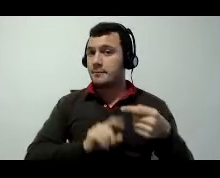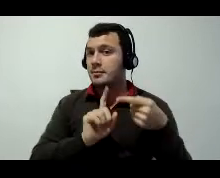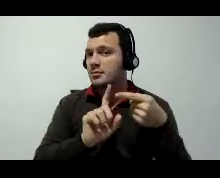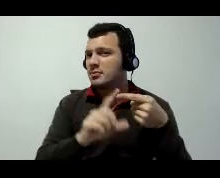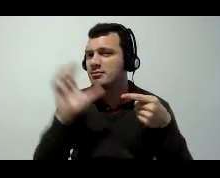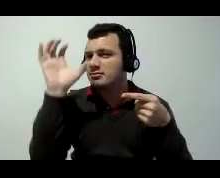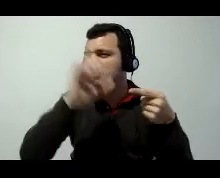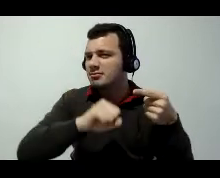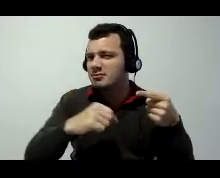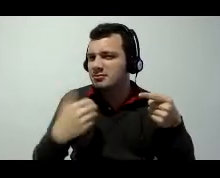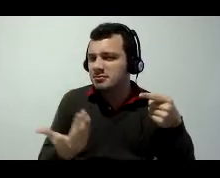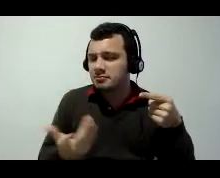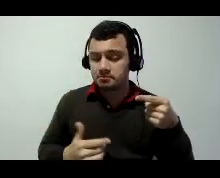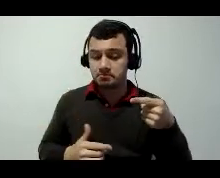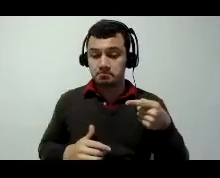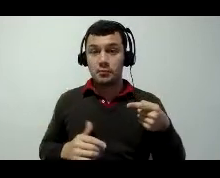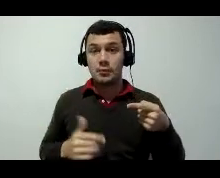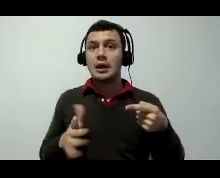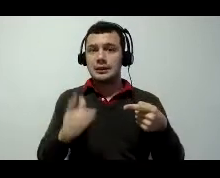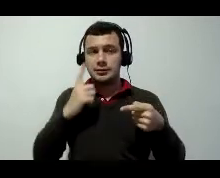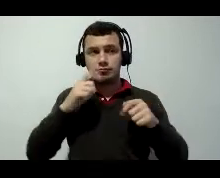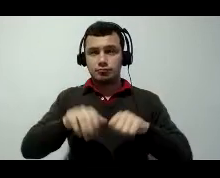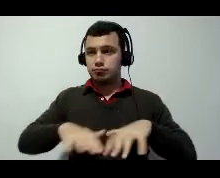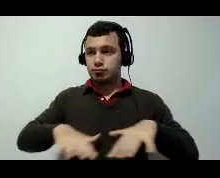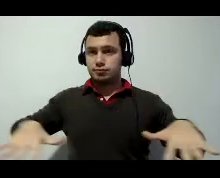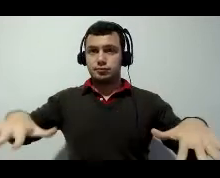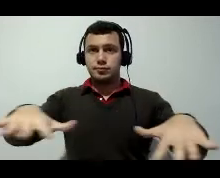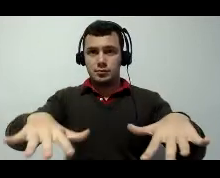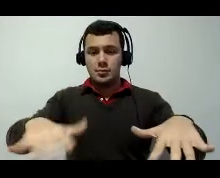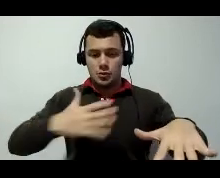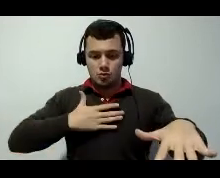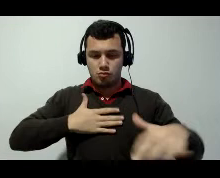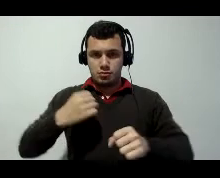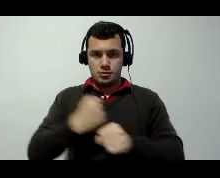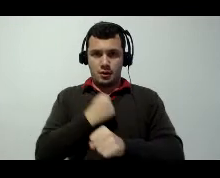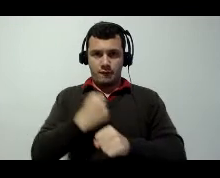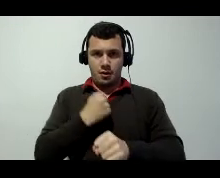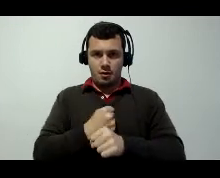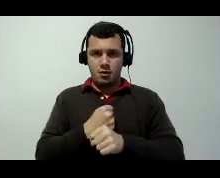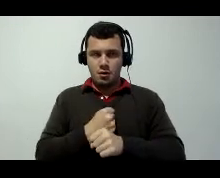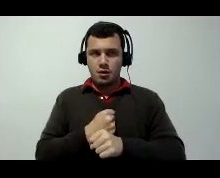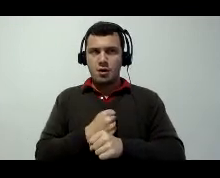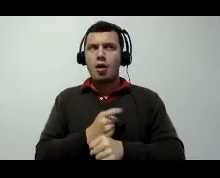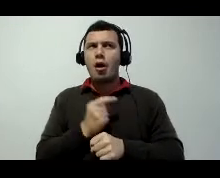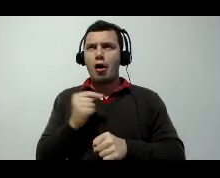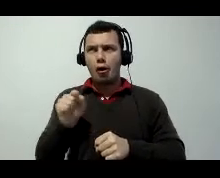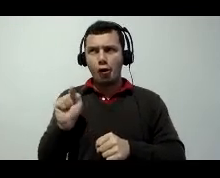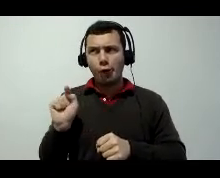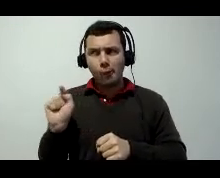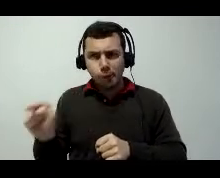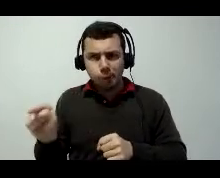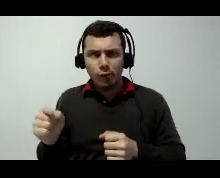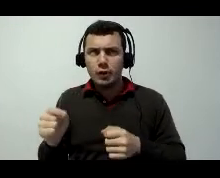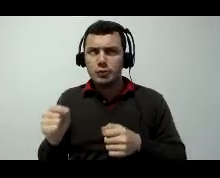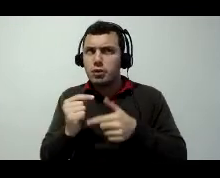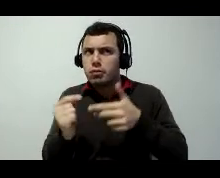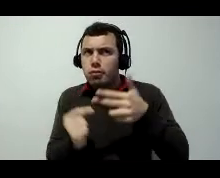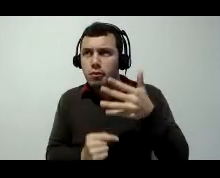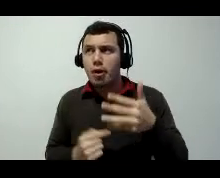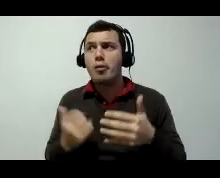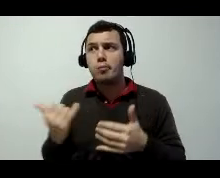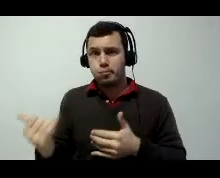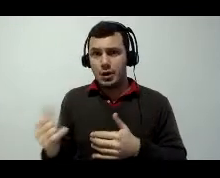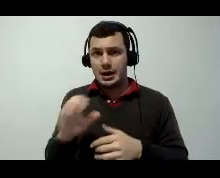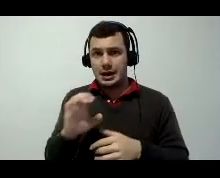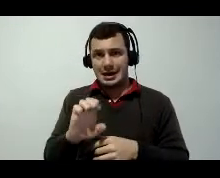identificar si estas áreas las tengo en mi trabajo, ¿cierto? En mi institución, en mi IPS. Segundo, si